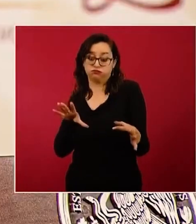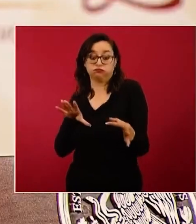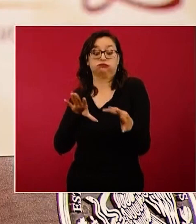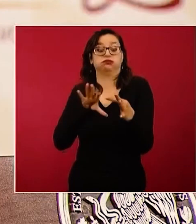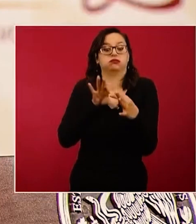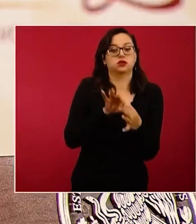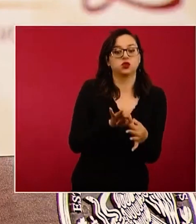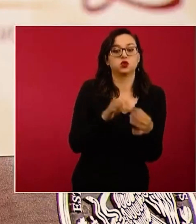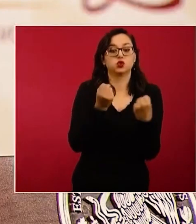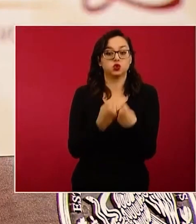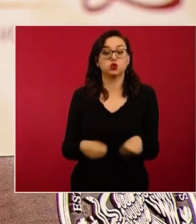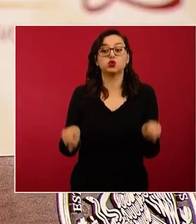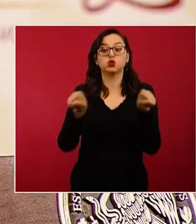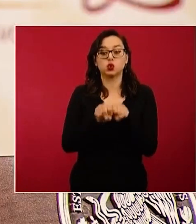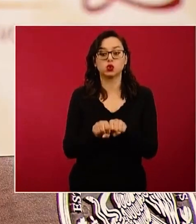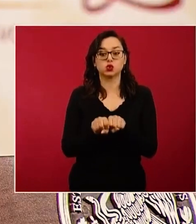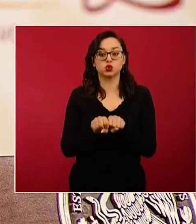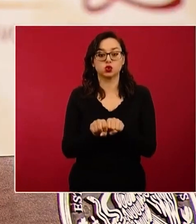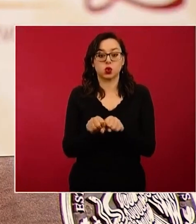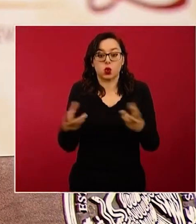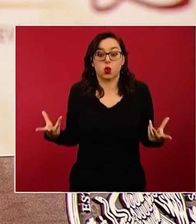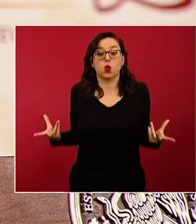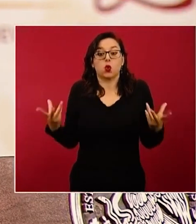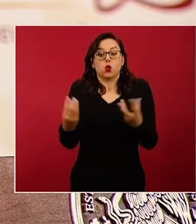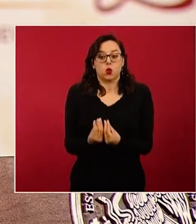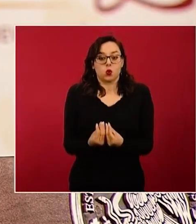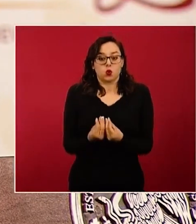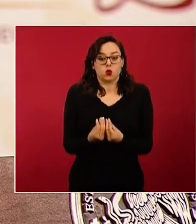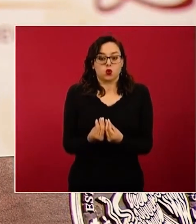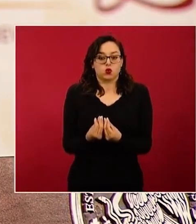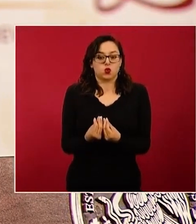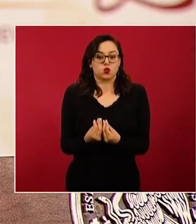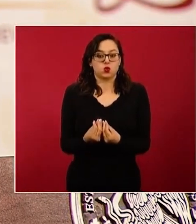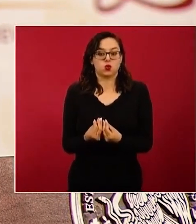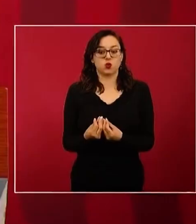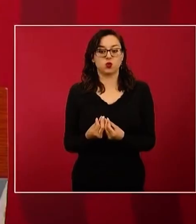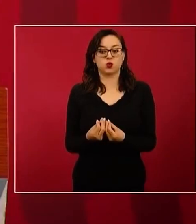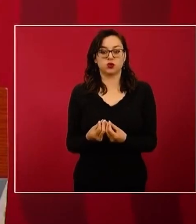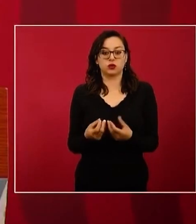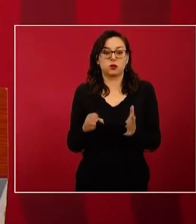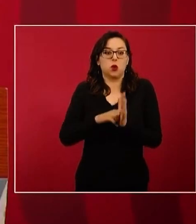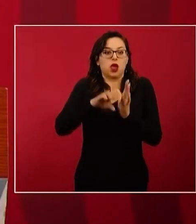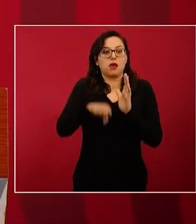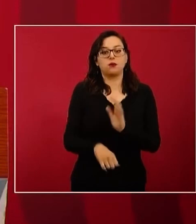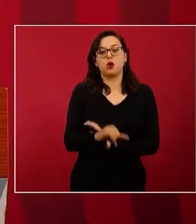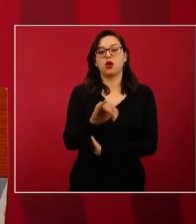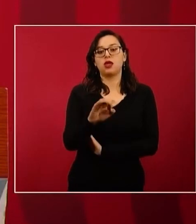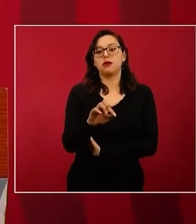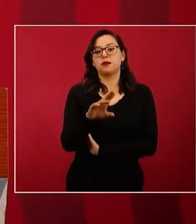en accionista de Iberdrola